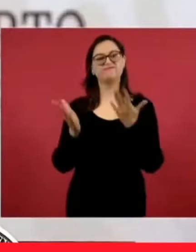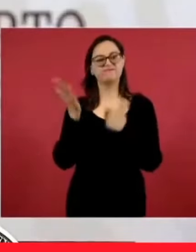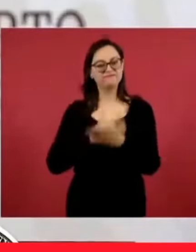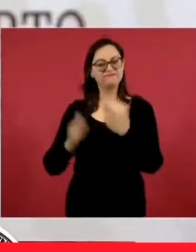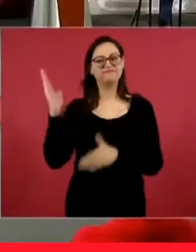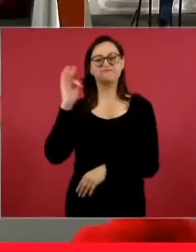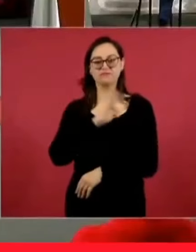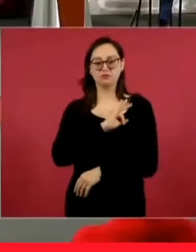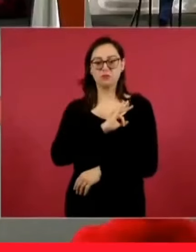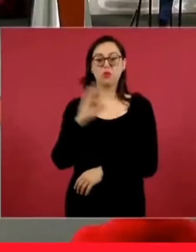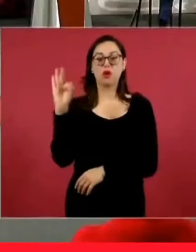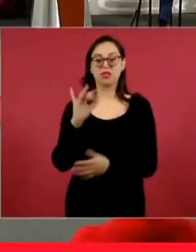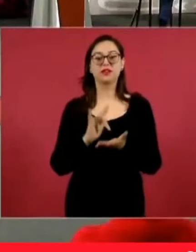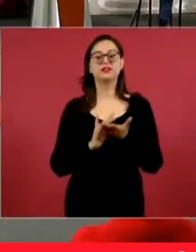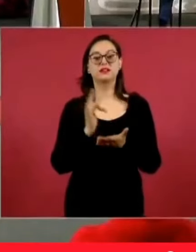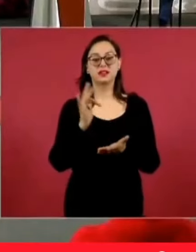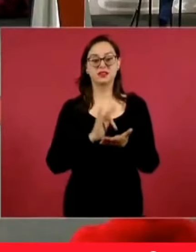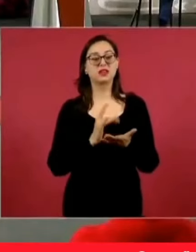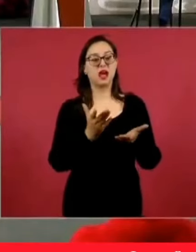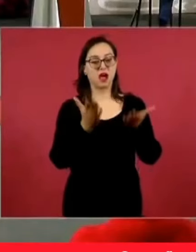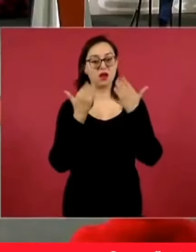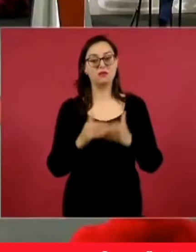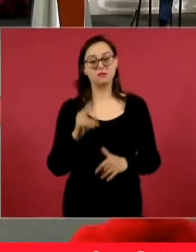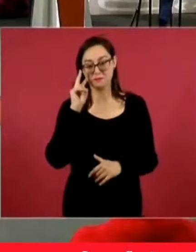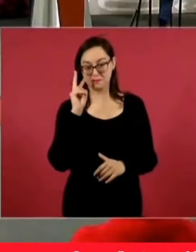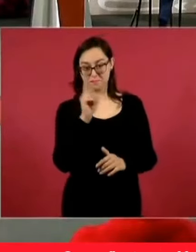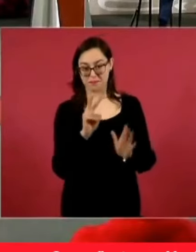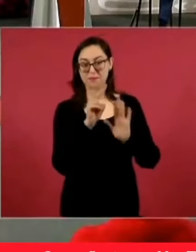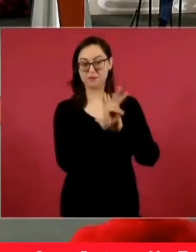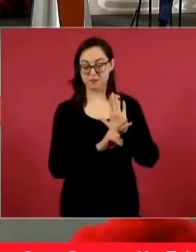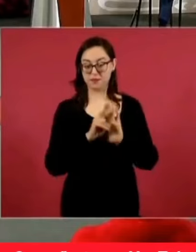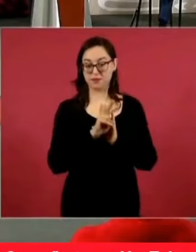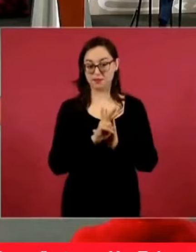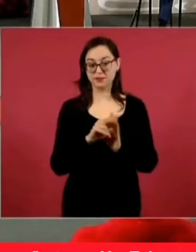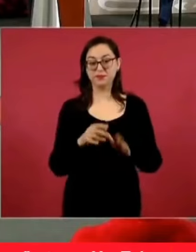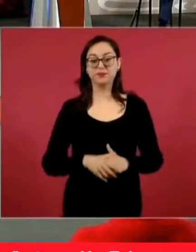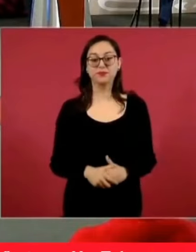México. Muchas gracias y los invito a ver un video.